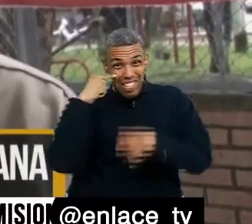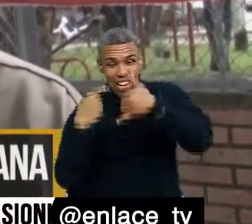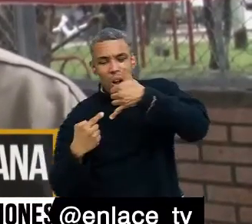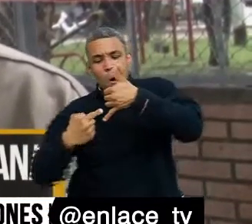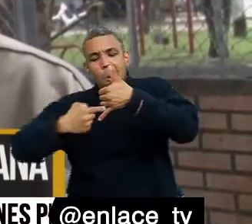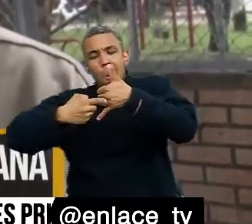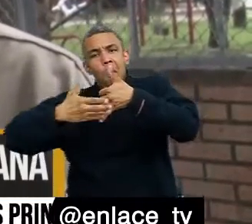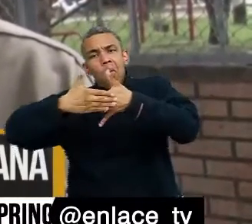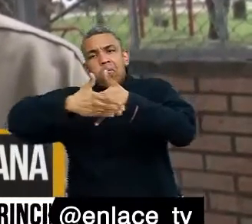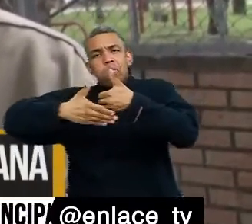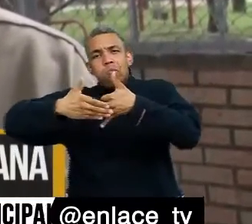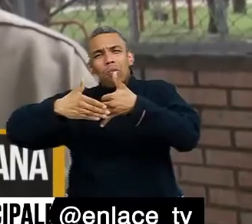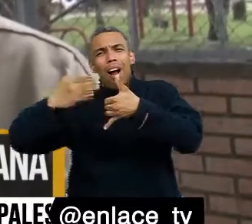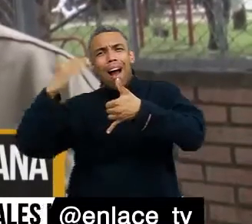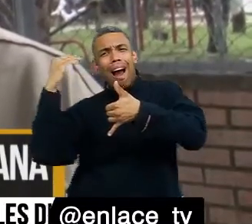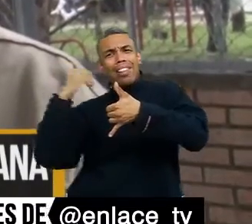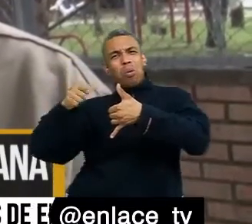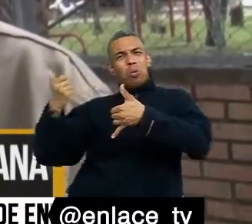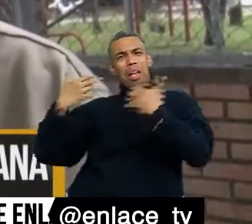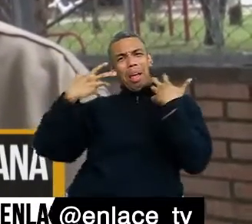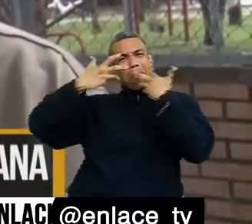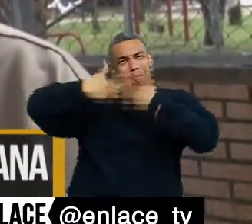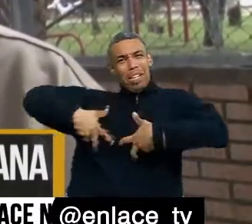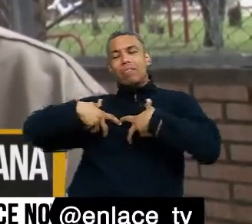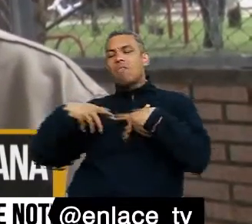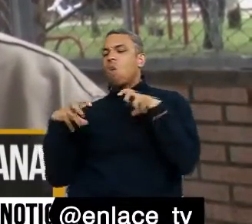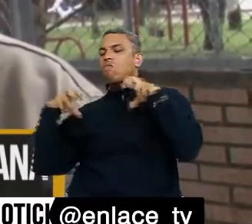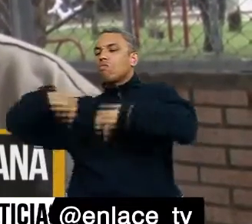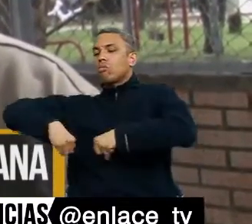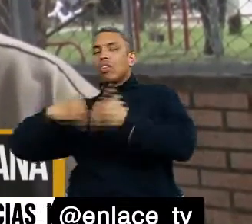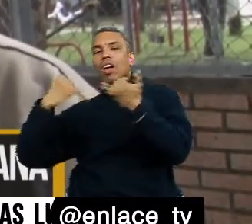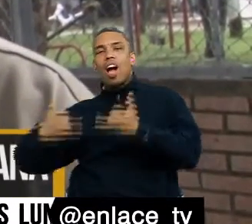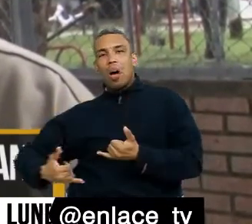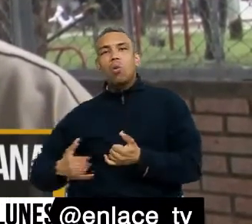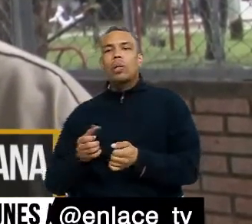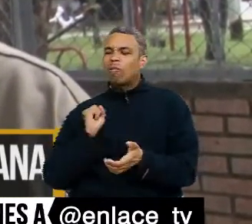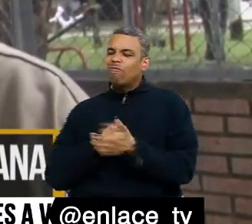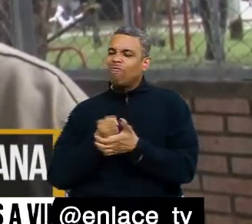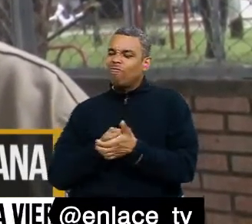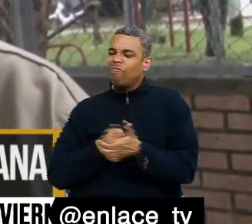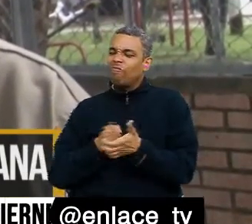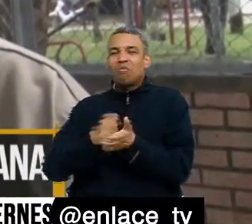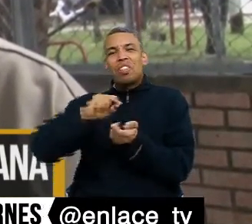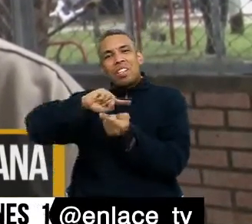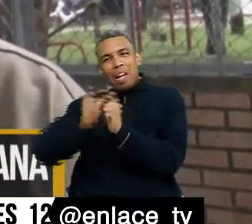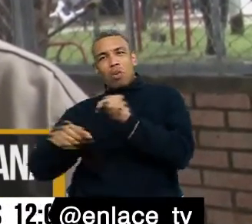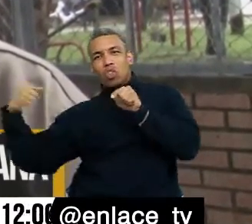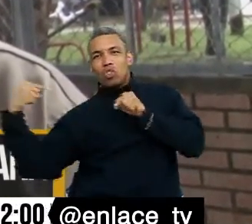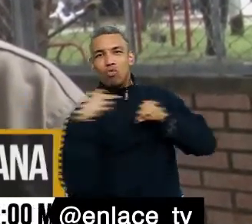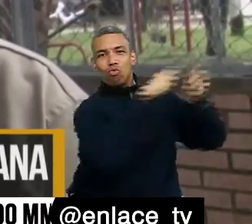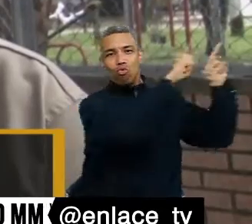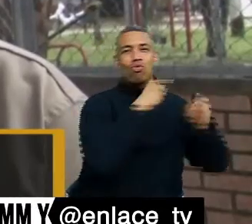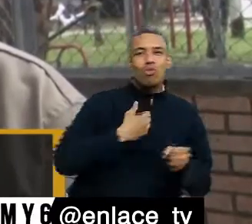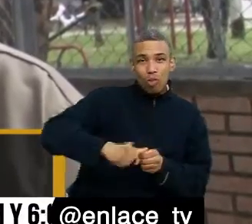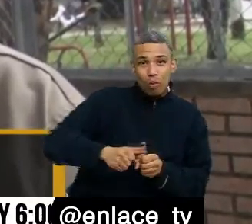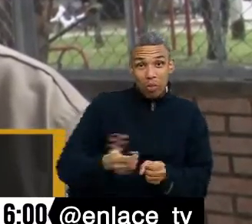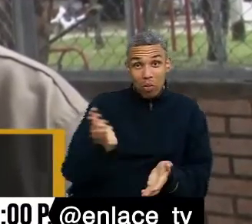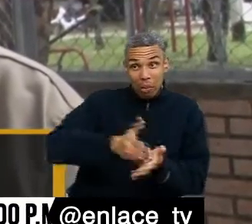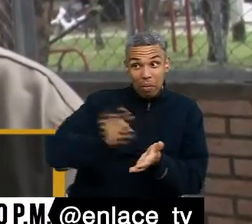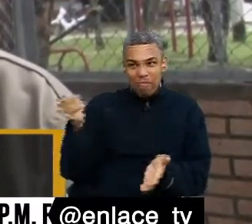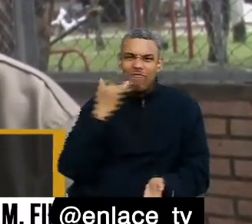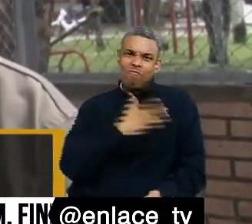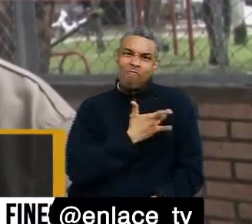para Ecopetrol es un activo estratégico. No se nos puede olvidar que aquí fue una de las partes del país donde se manejó una de las